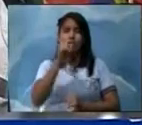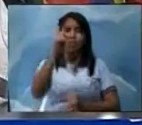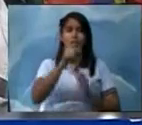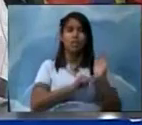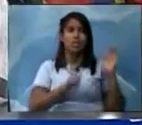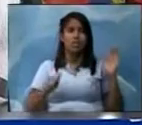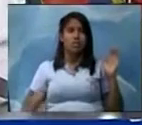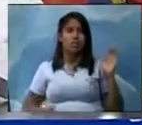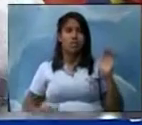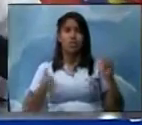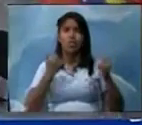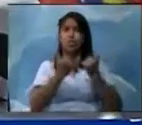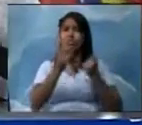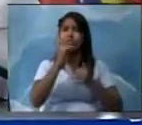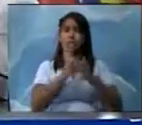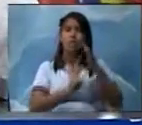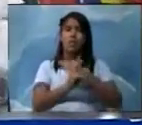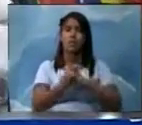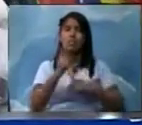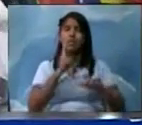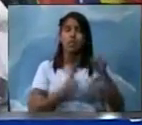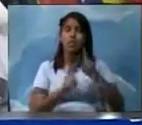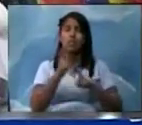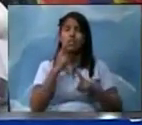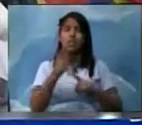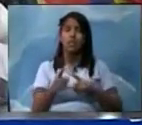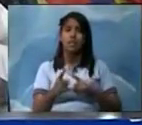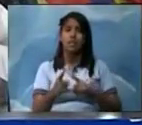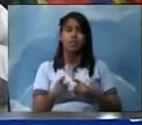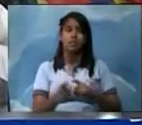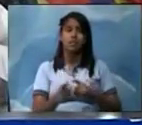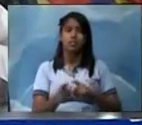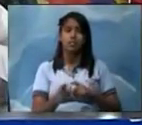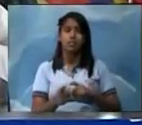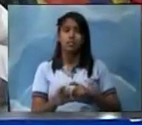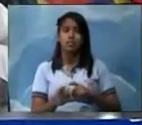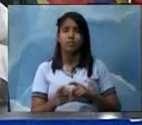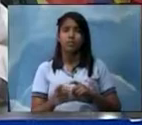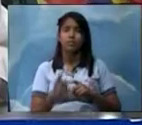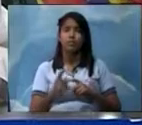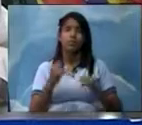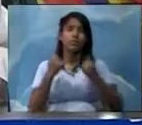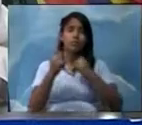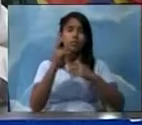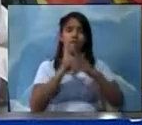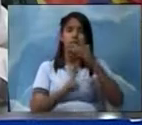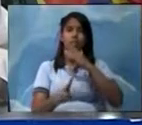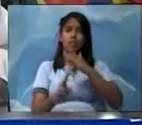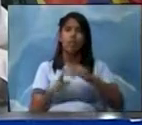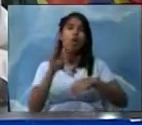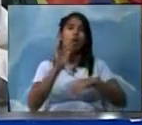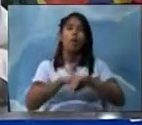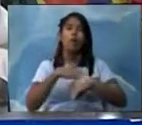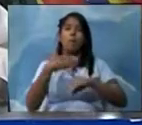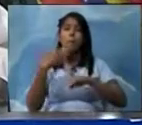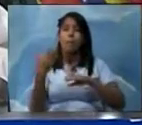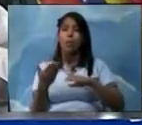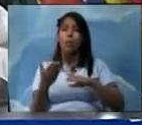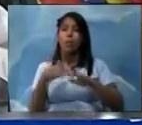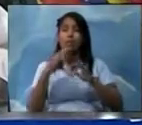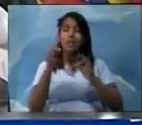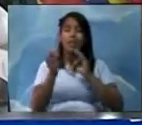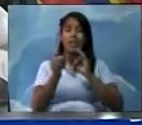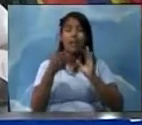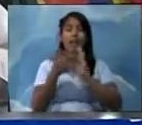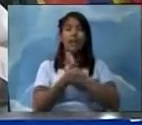nombre del señor el último versículo es el 11 diga conmigo porque el asunto